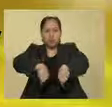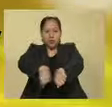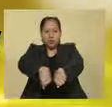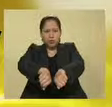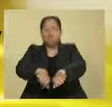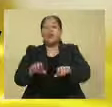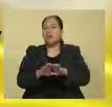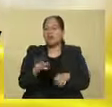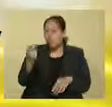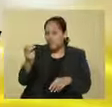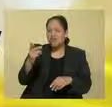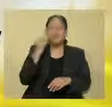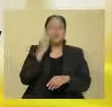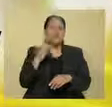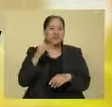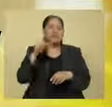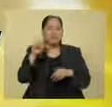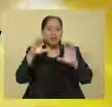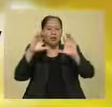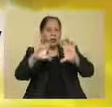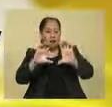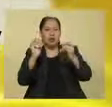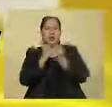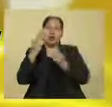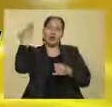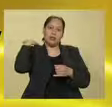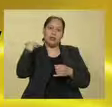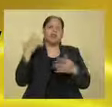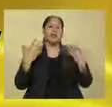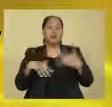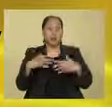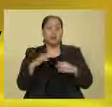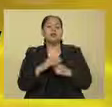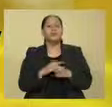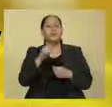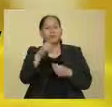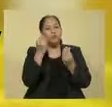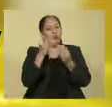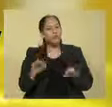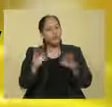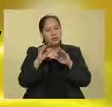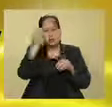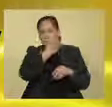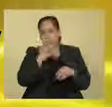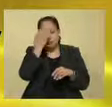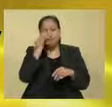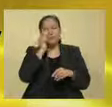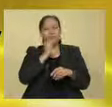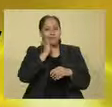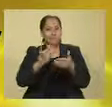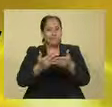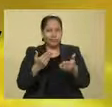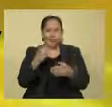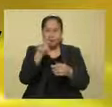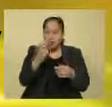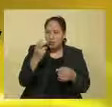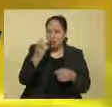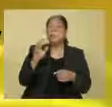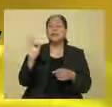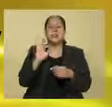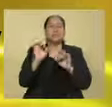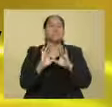tener un impacto en cadera y en espalda. Claro. Ahora, sí es importante hacerse un estudio para poder descartar que eso pueda ser un